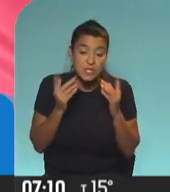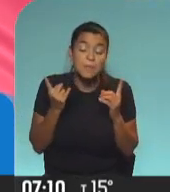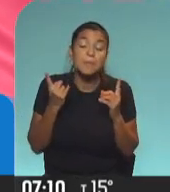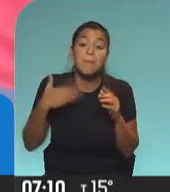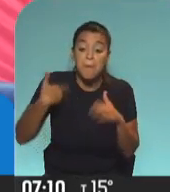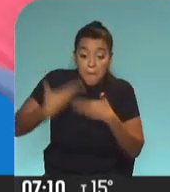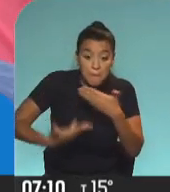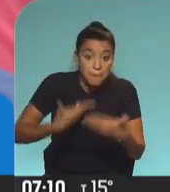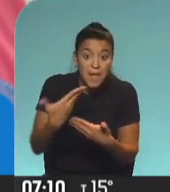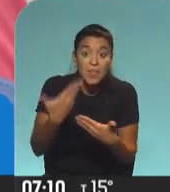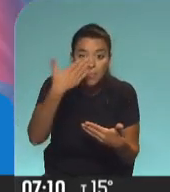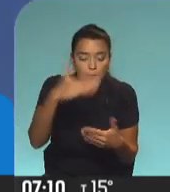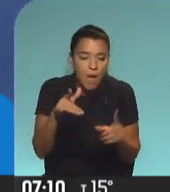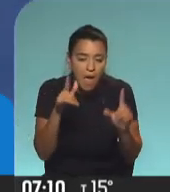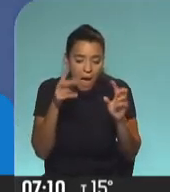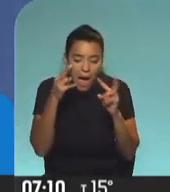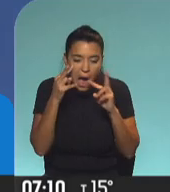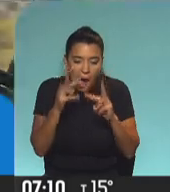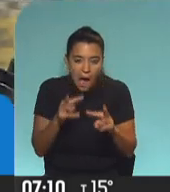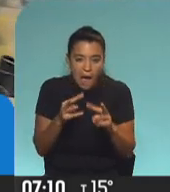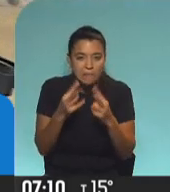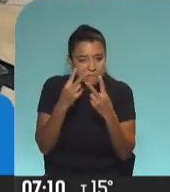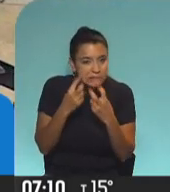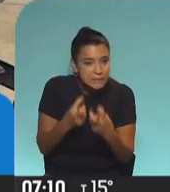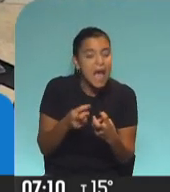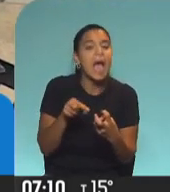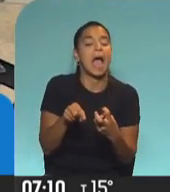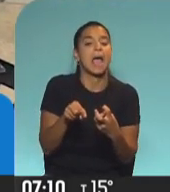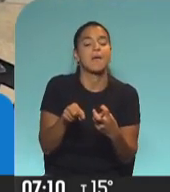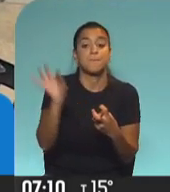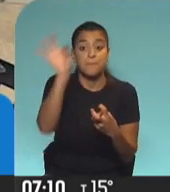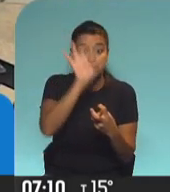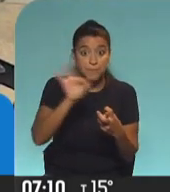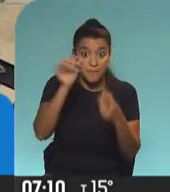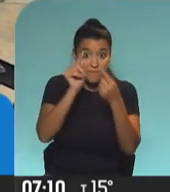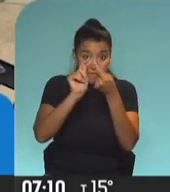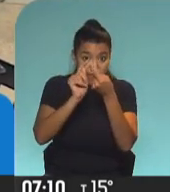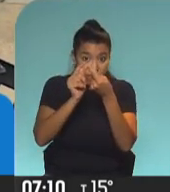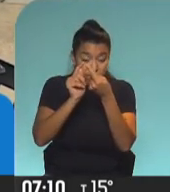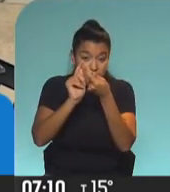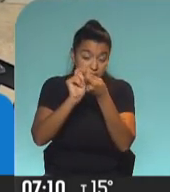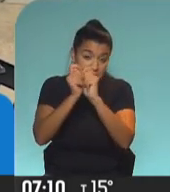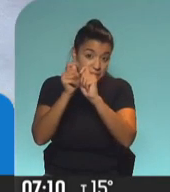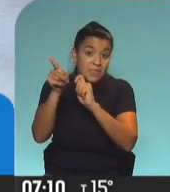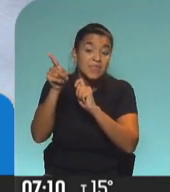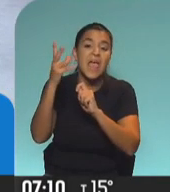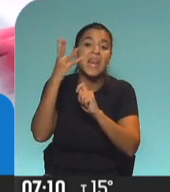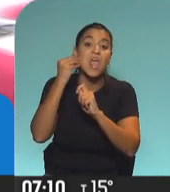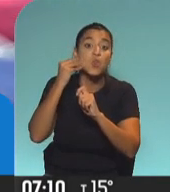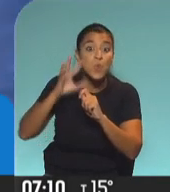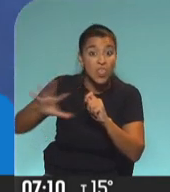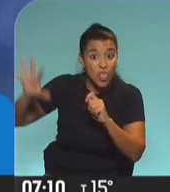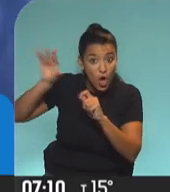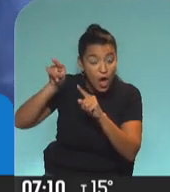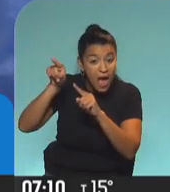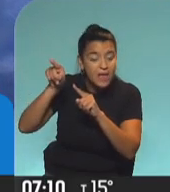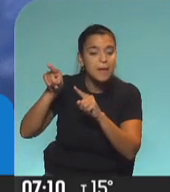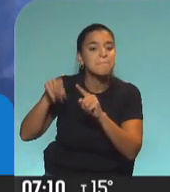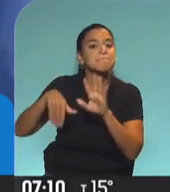Lo sabemos después de analizarlas. Una de esas variantes que apareció en el Reino Unido es